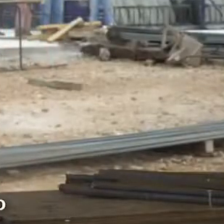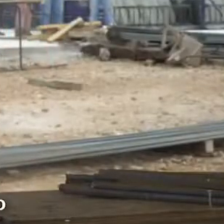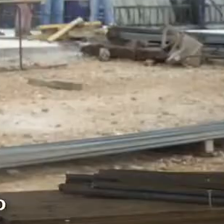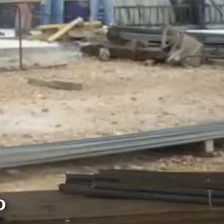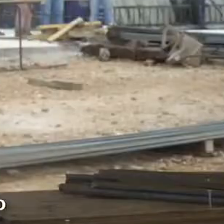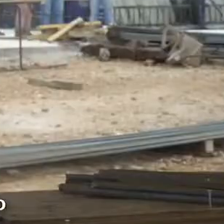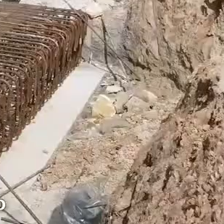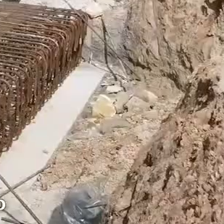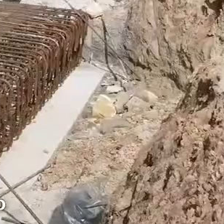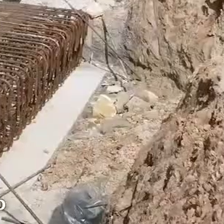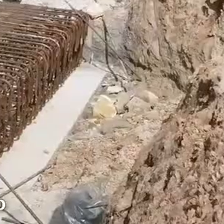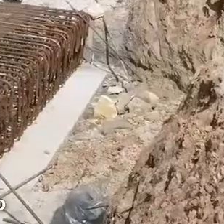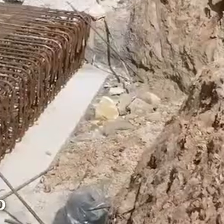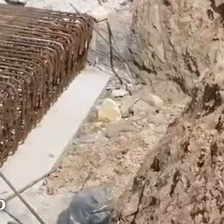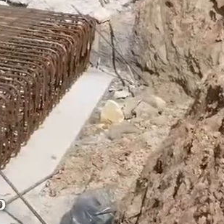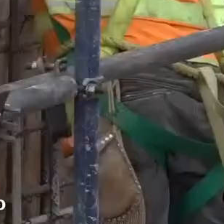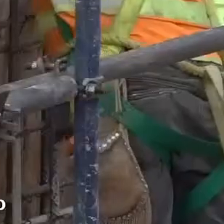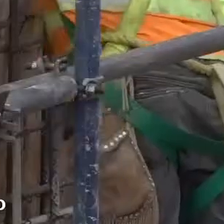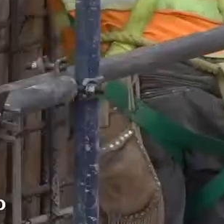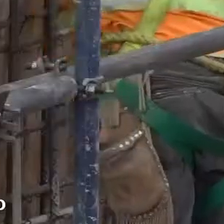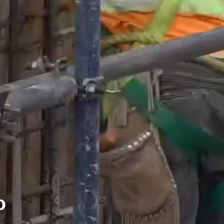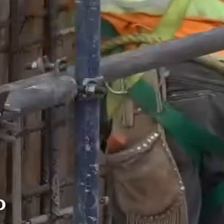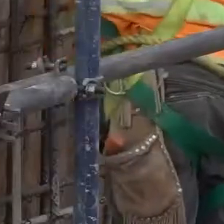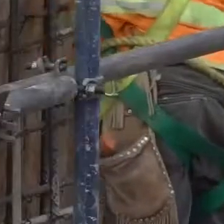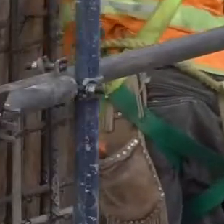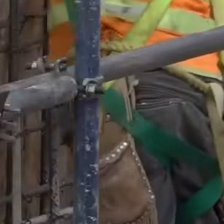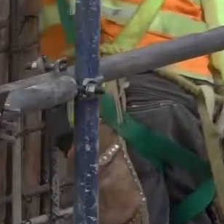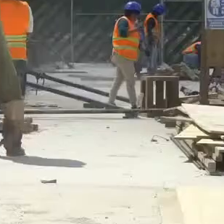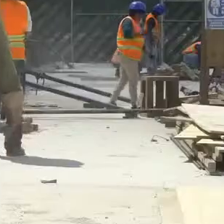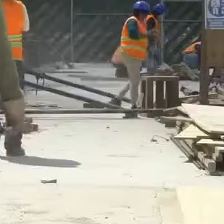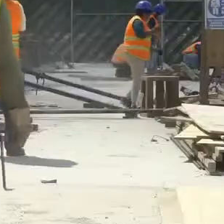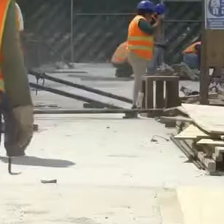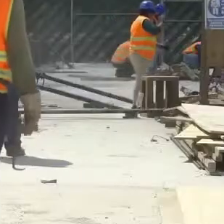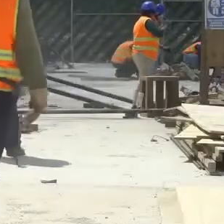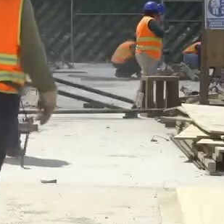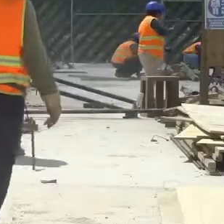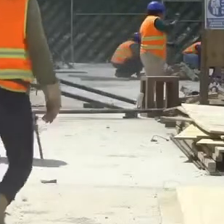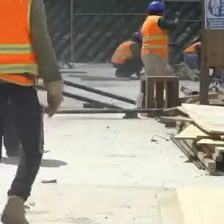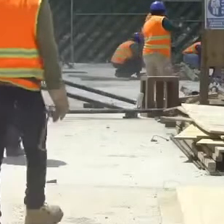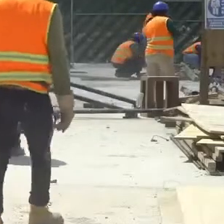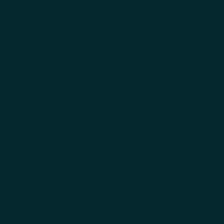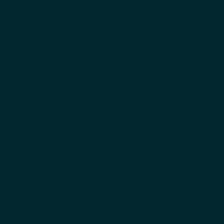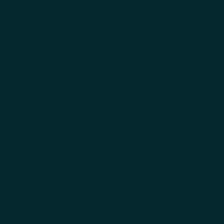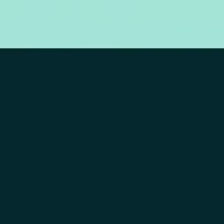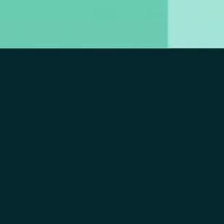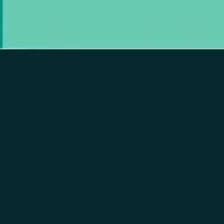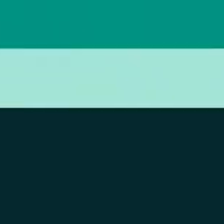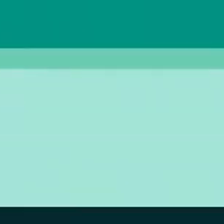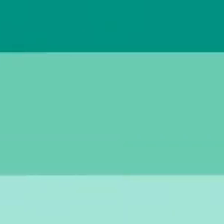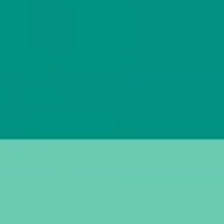el armado de acero de refuerzo para muros prefabricados. Por último, realizamos el cimbrado.